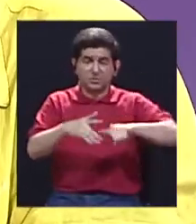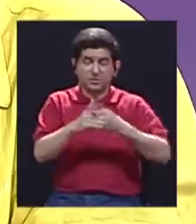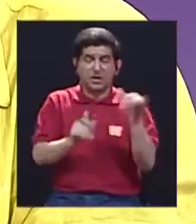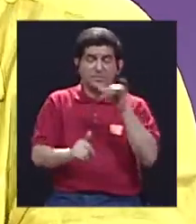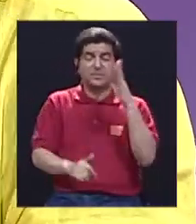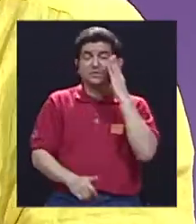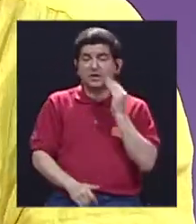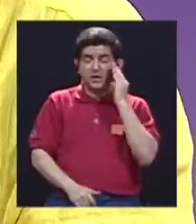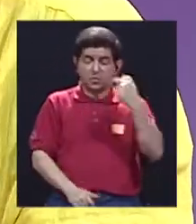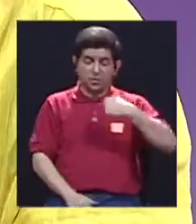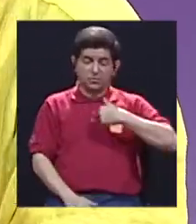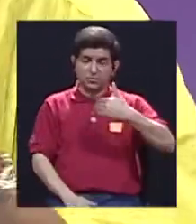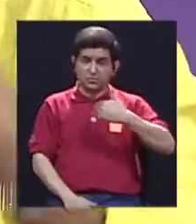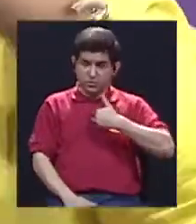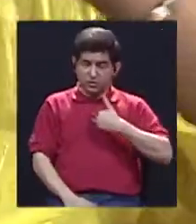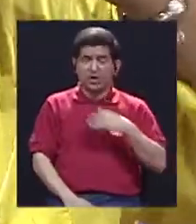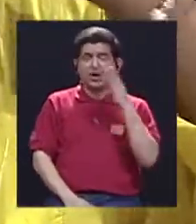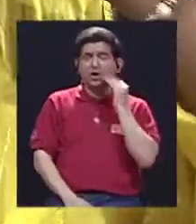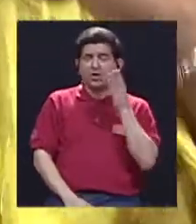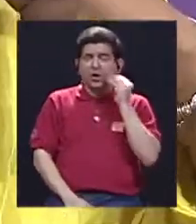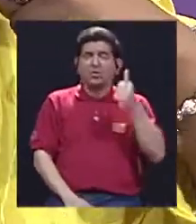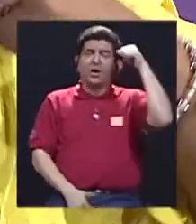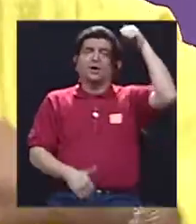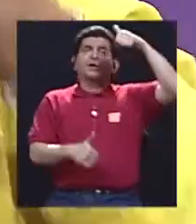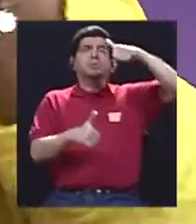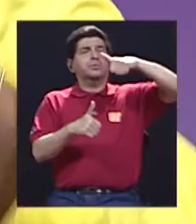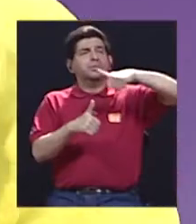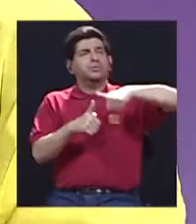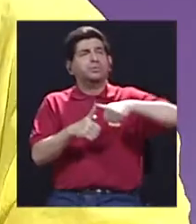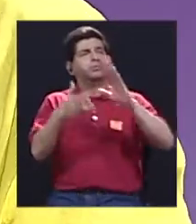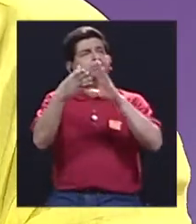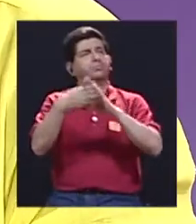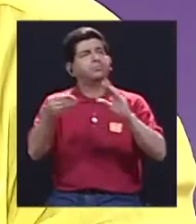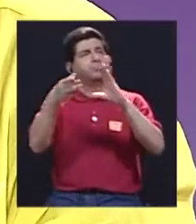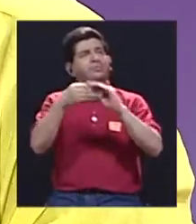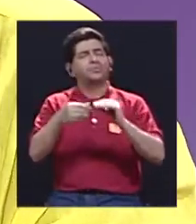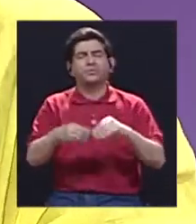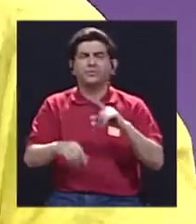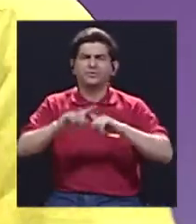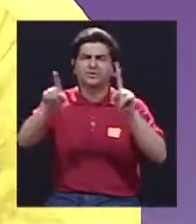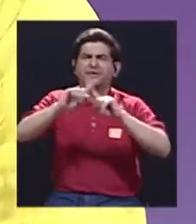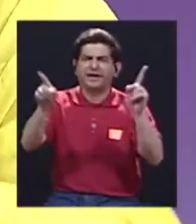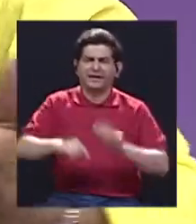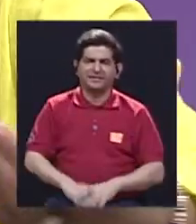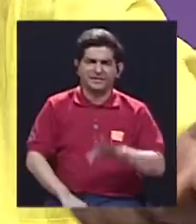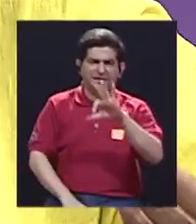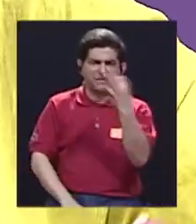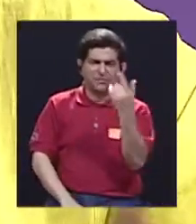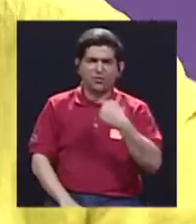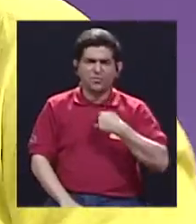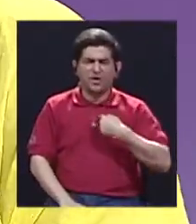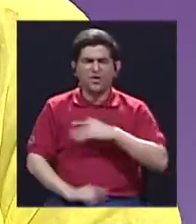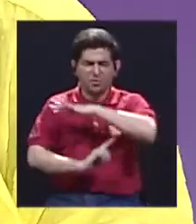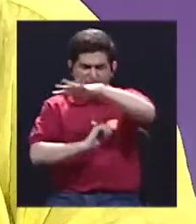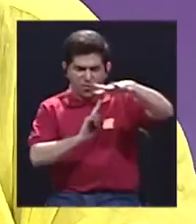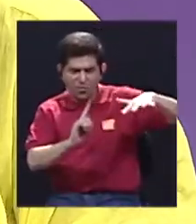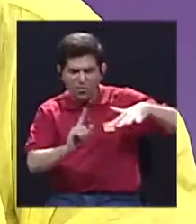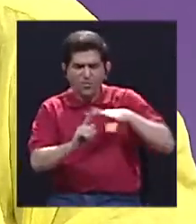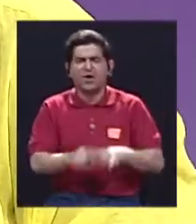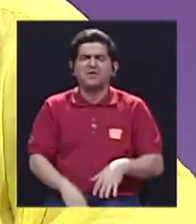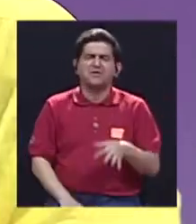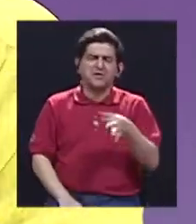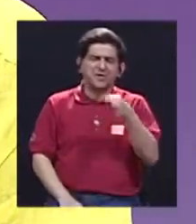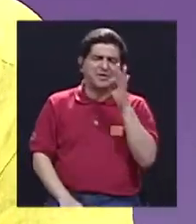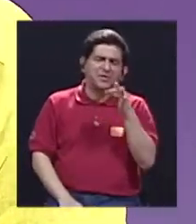los abuelos porque yo tengo abuelos en mi memoria que me contaban cuentos y era la manera de estar alrededor de una jarra de